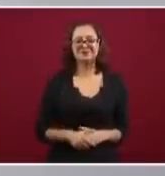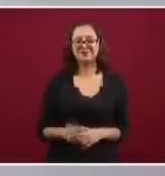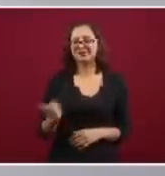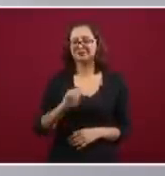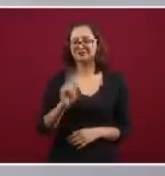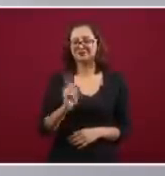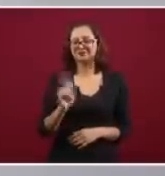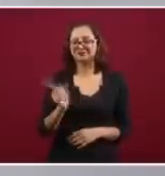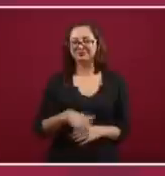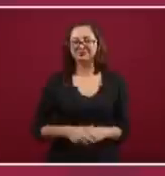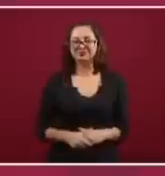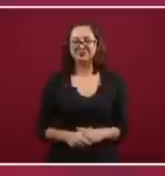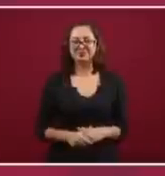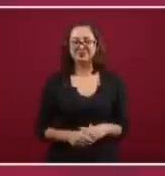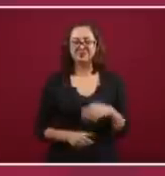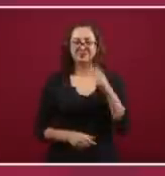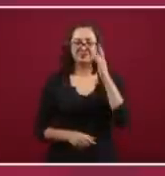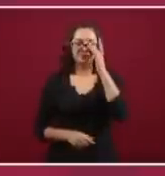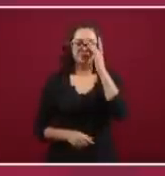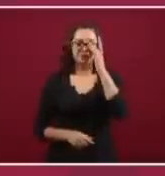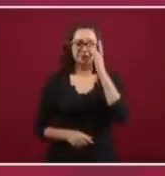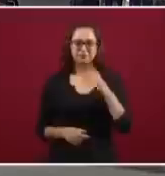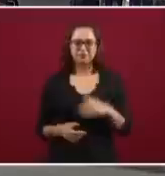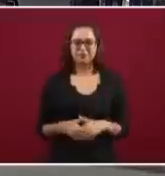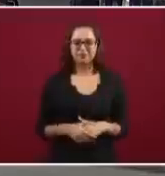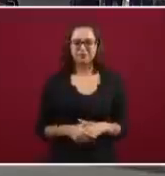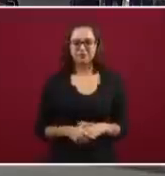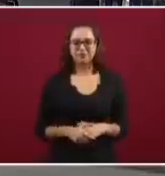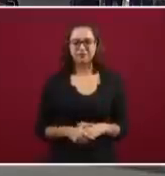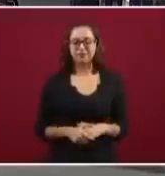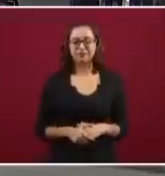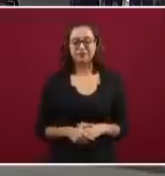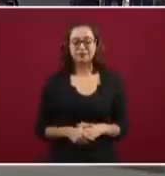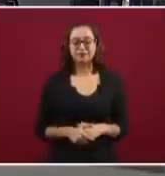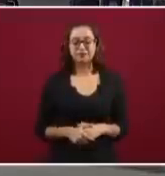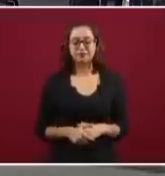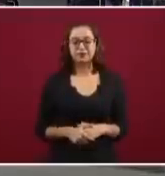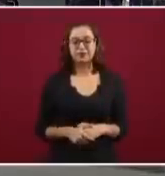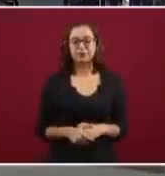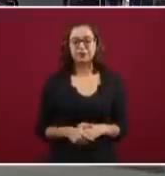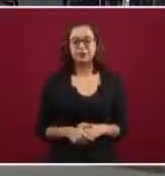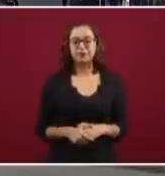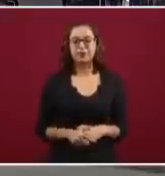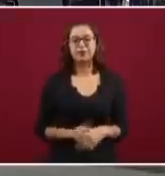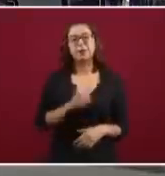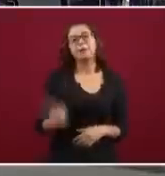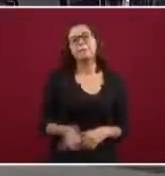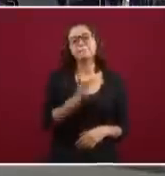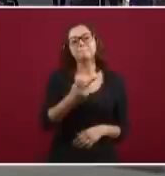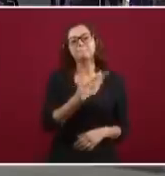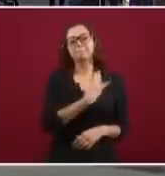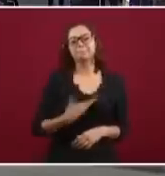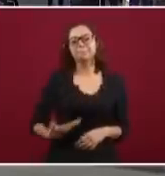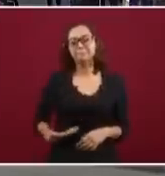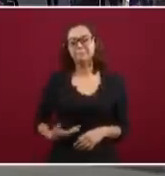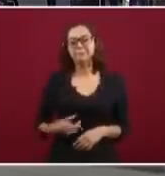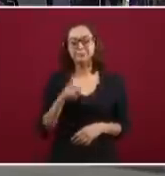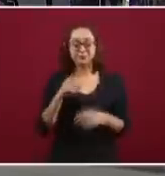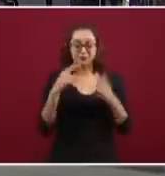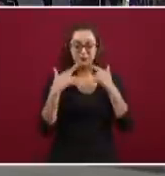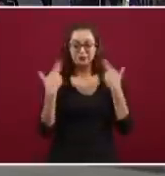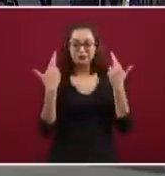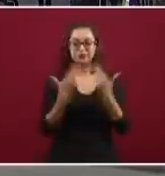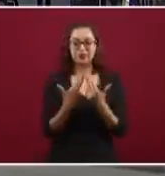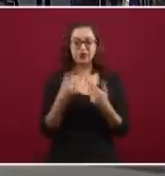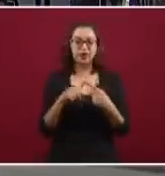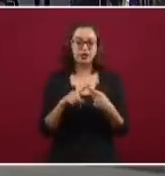Buenos días, señor presidente. Miguel Arzate, del Sistema Público de Radiodifusión, Canal 14. Preguntarle, señor presidente, luego de la reunión que hubo entre